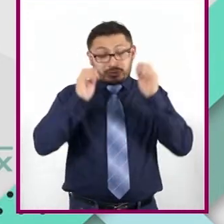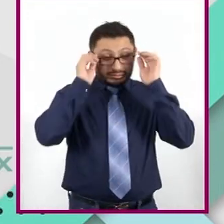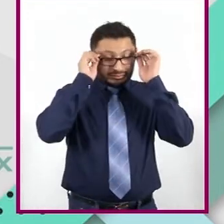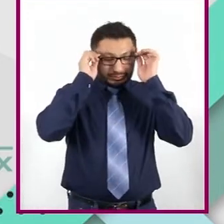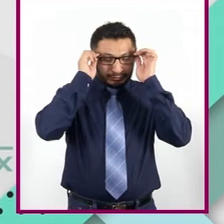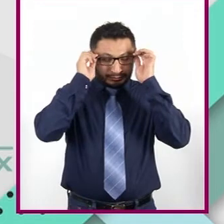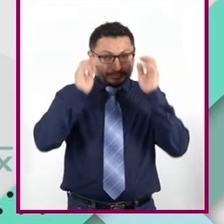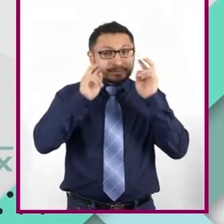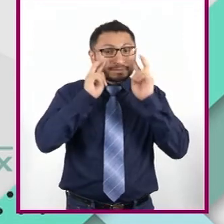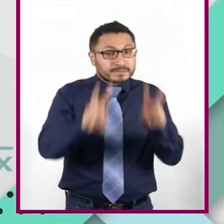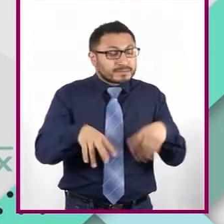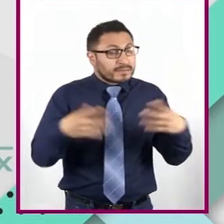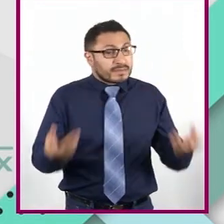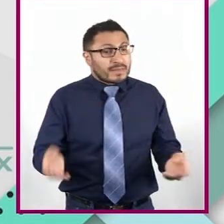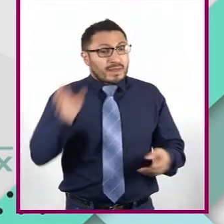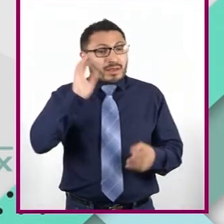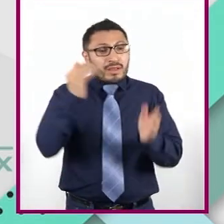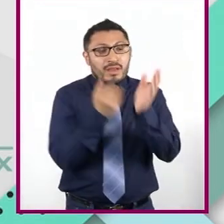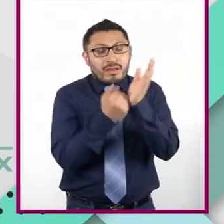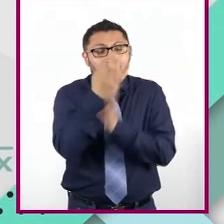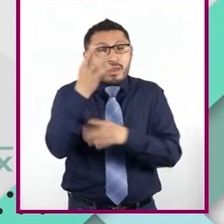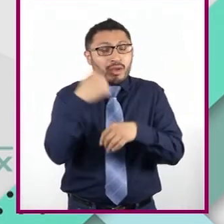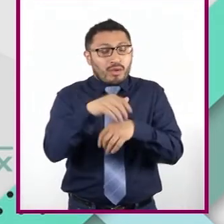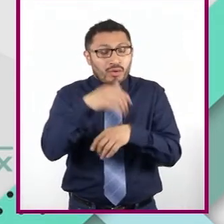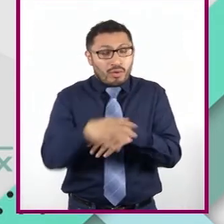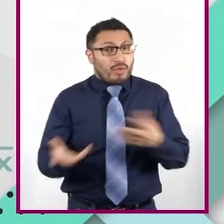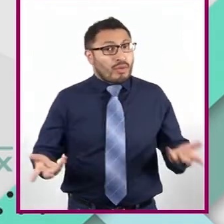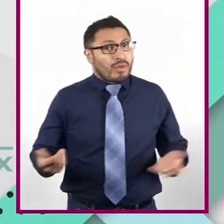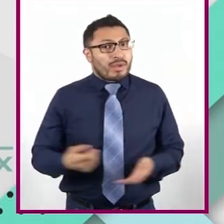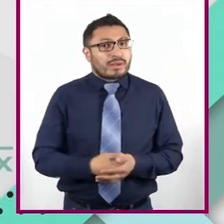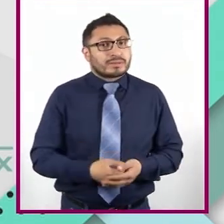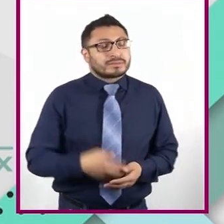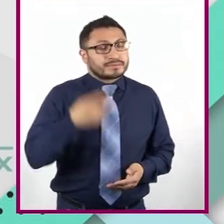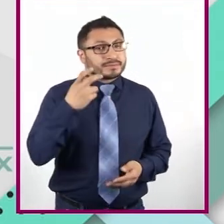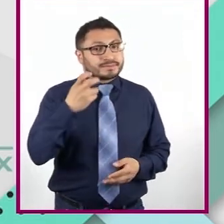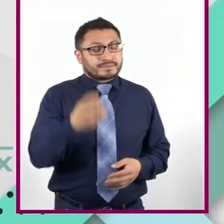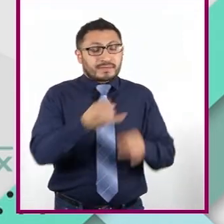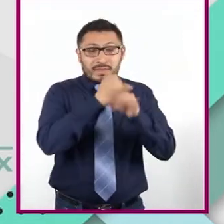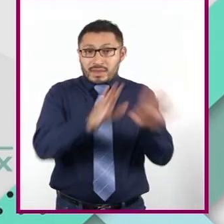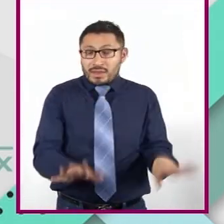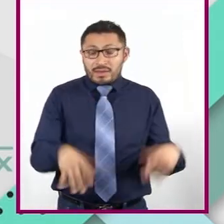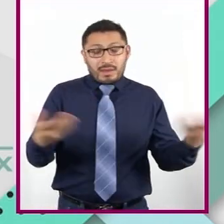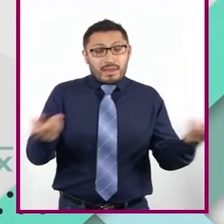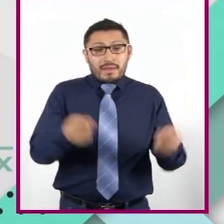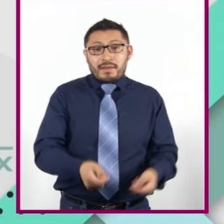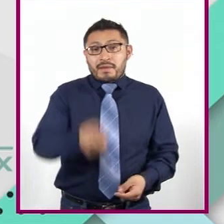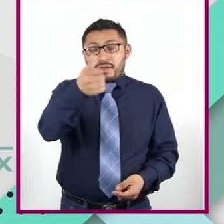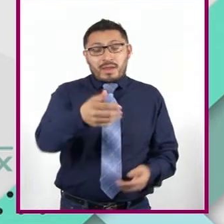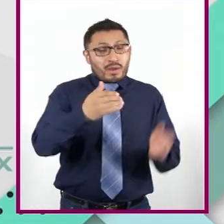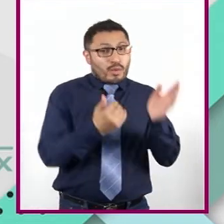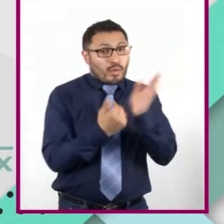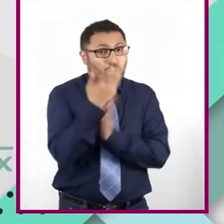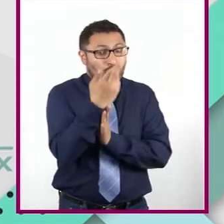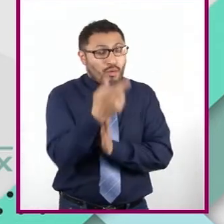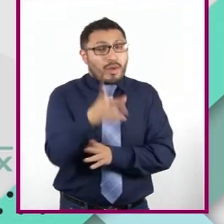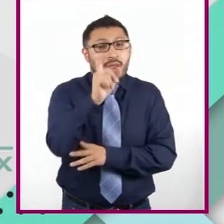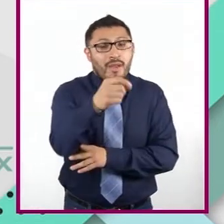observamos que cuando es mayor el número de sustracciones, para estos datos primero aumentó